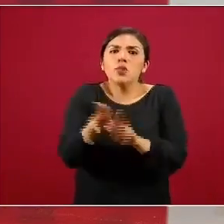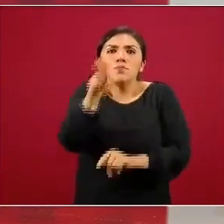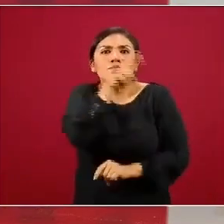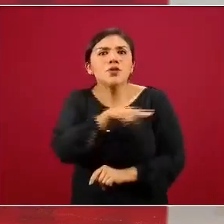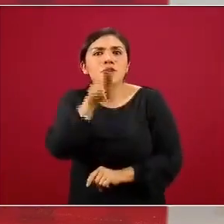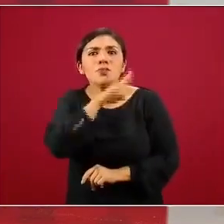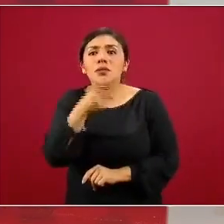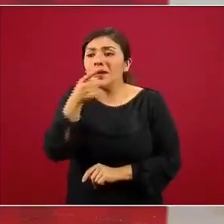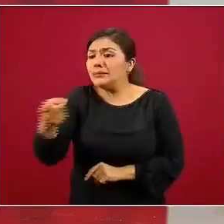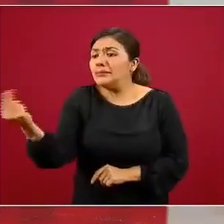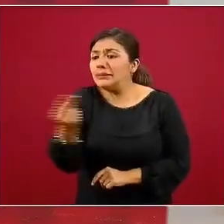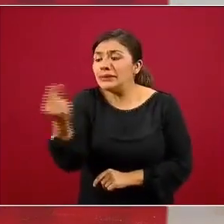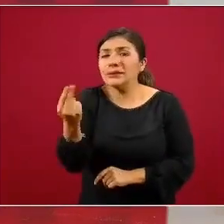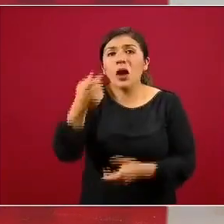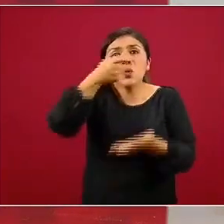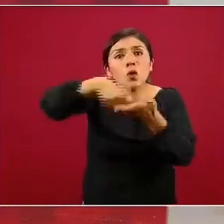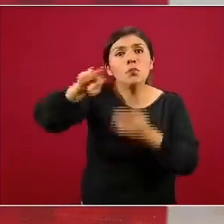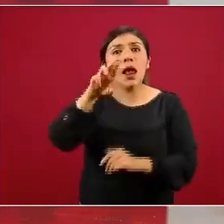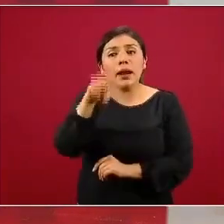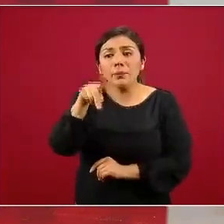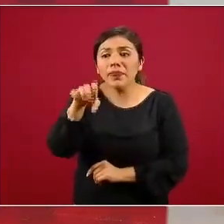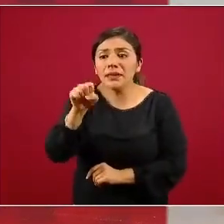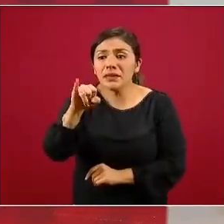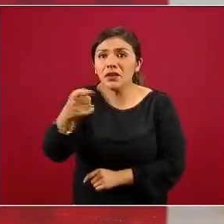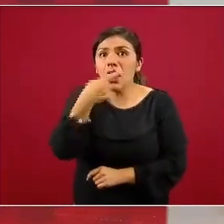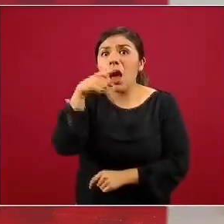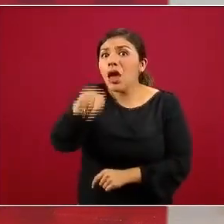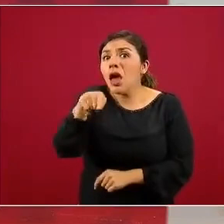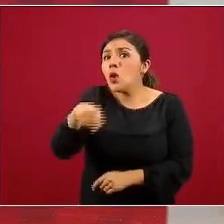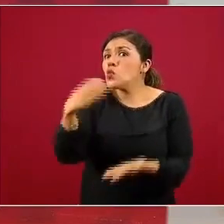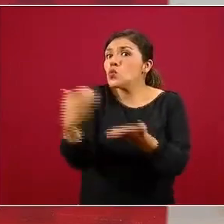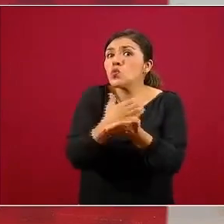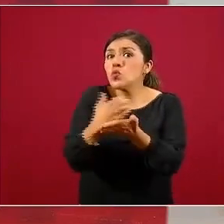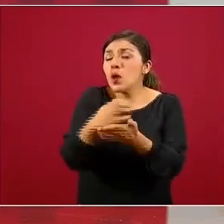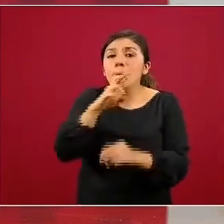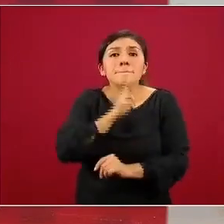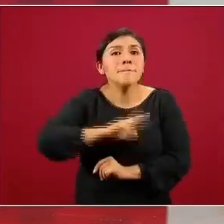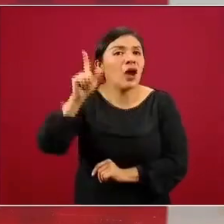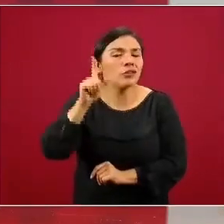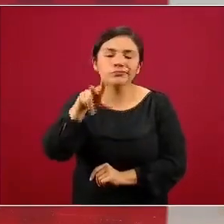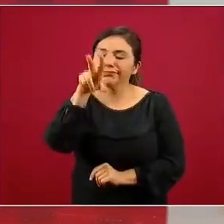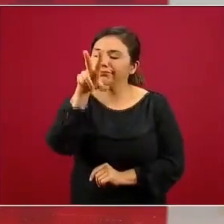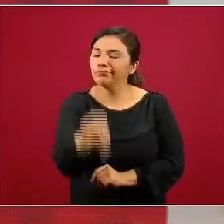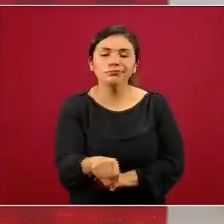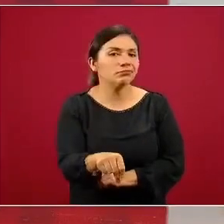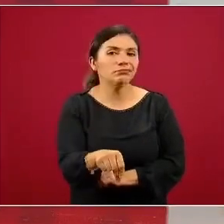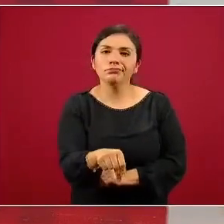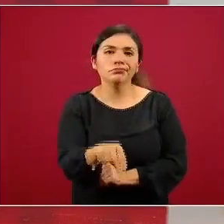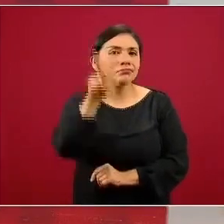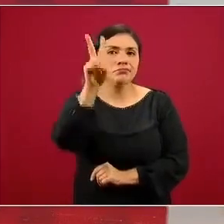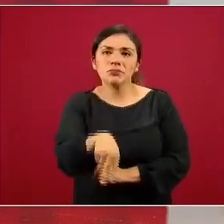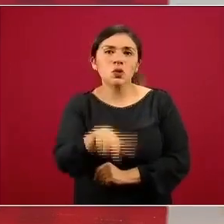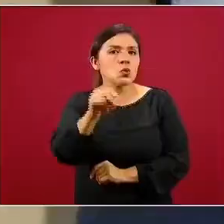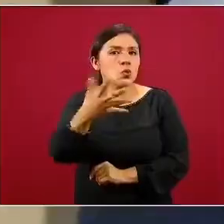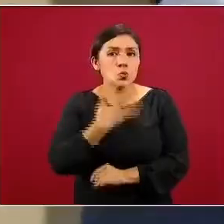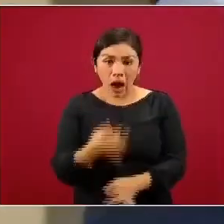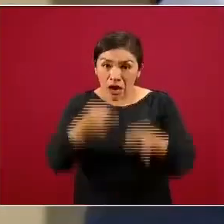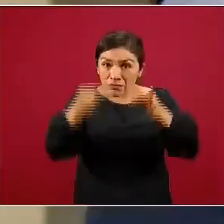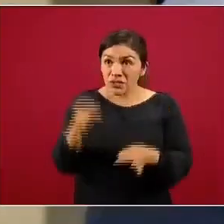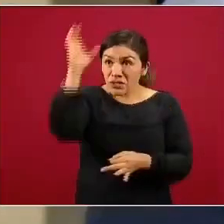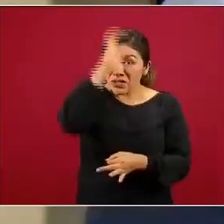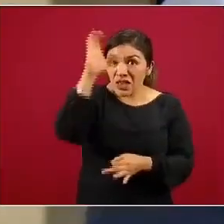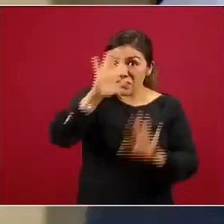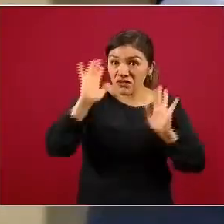angustia porque se les dice tienes que conseguir Remdesivir porque es el medicamento de elección. No, la evidencia no muestra